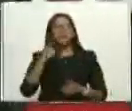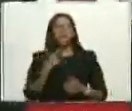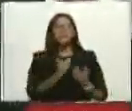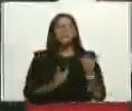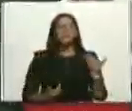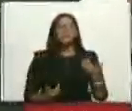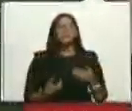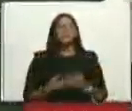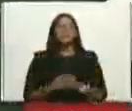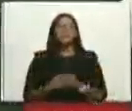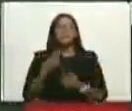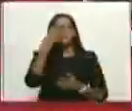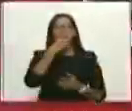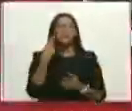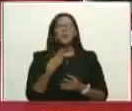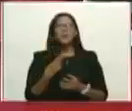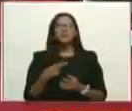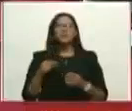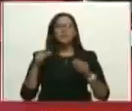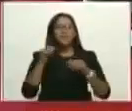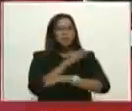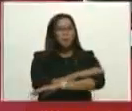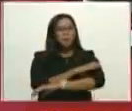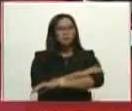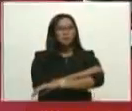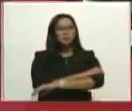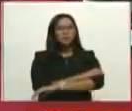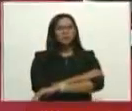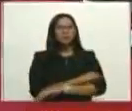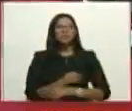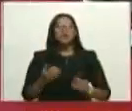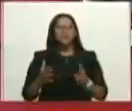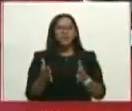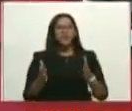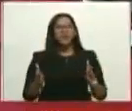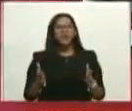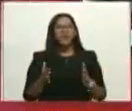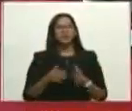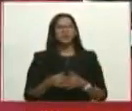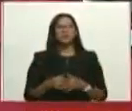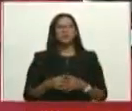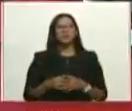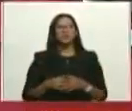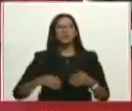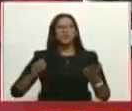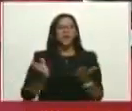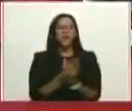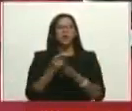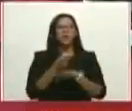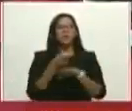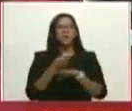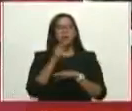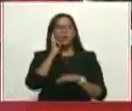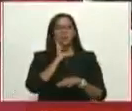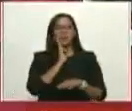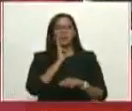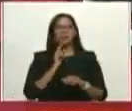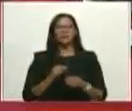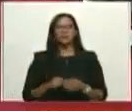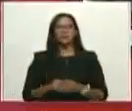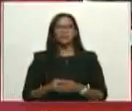era el compromiso de esta oposición de haber logrado que derrocar al gobierno bolivariano, derrocarlo